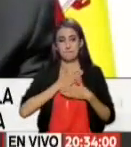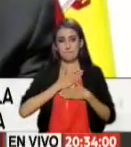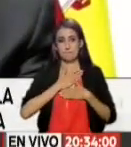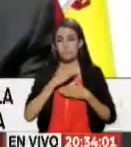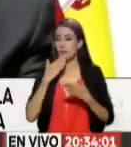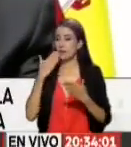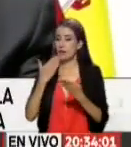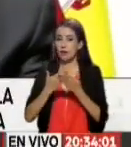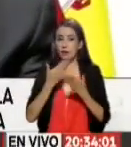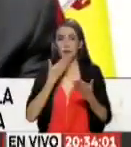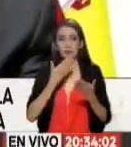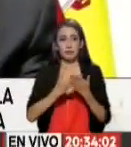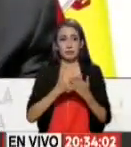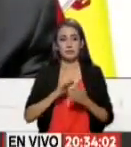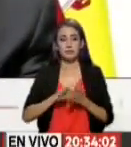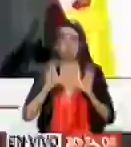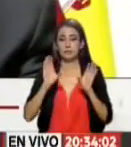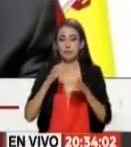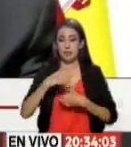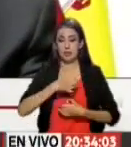rector, y